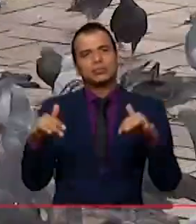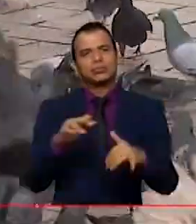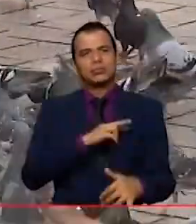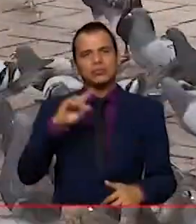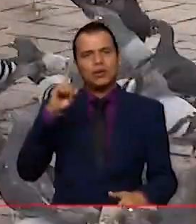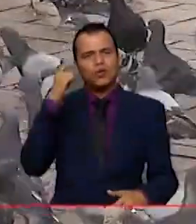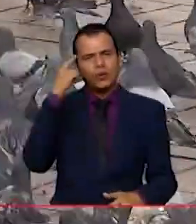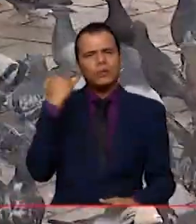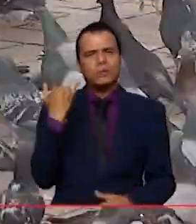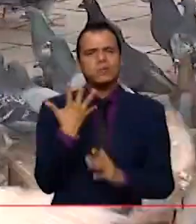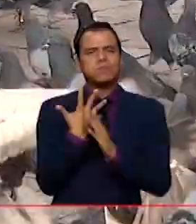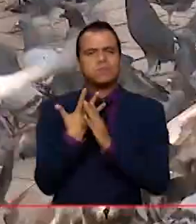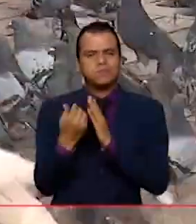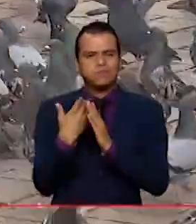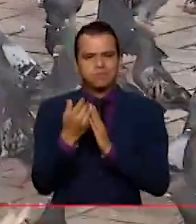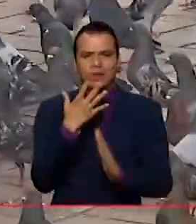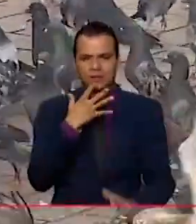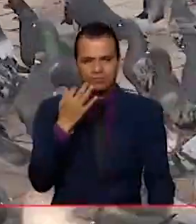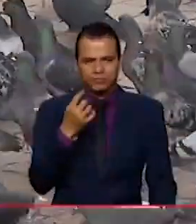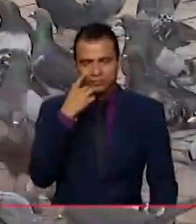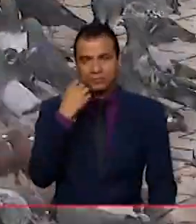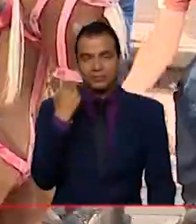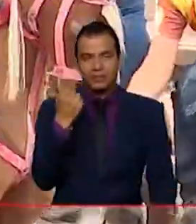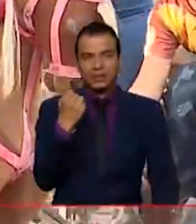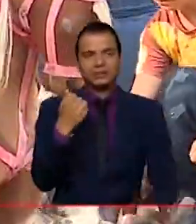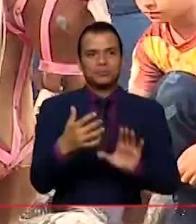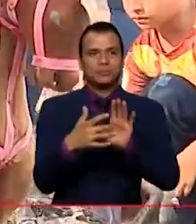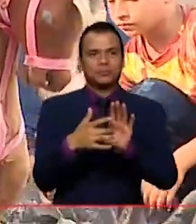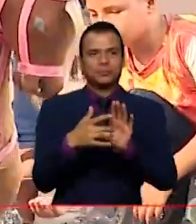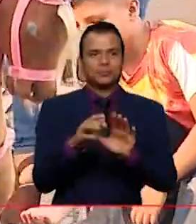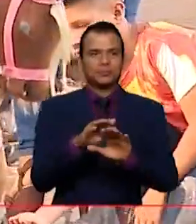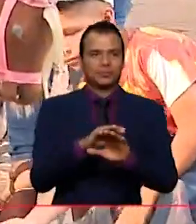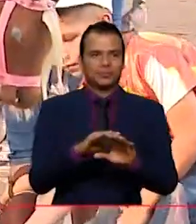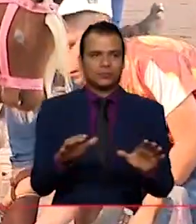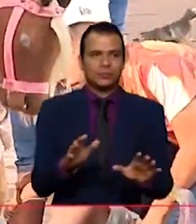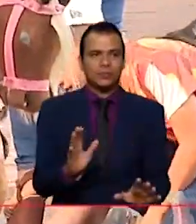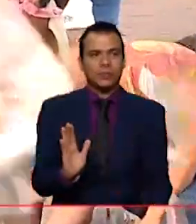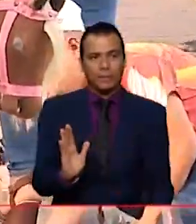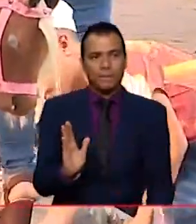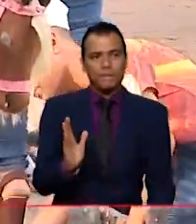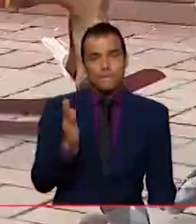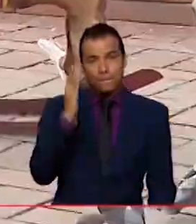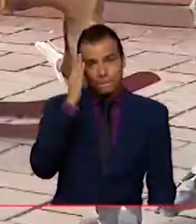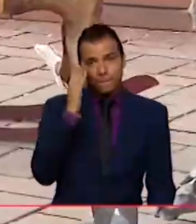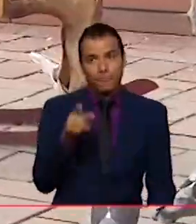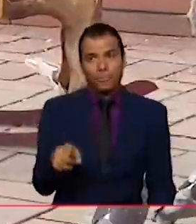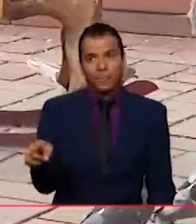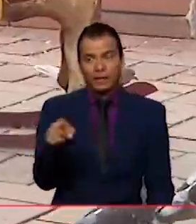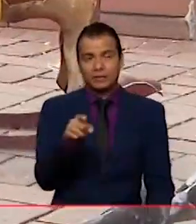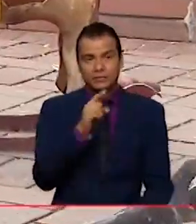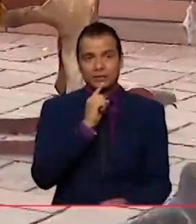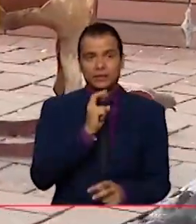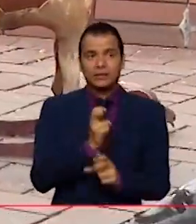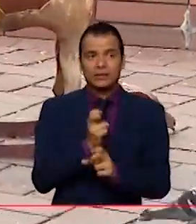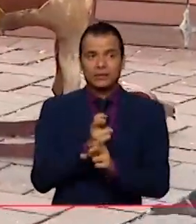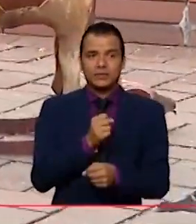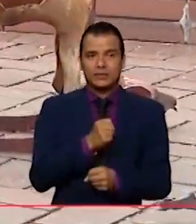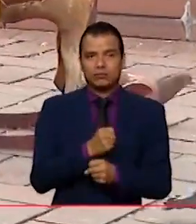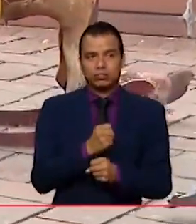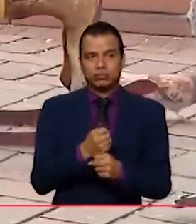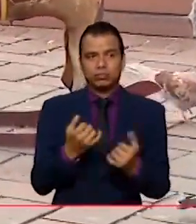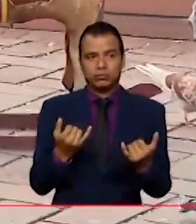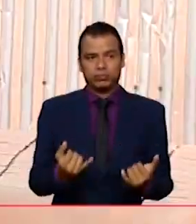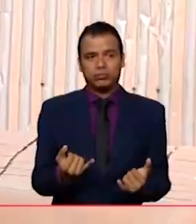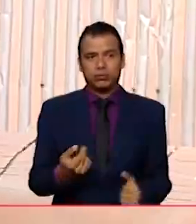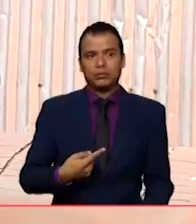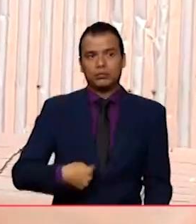por las emblemáticas calles del centro de la ciudad. Aún así, el panorama para ellos cada vez oscurece más. Está pesado, ¿para